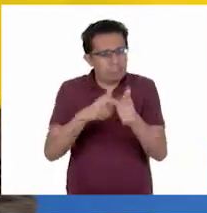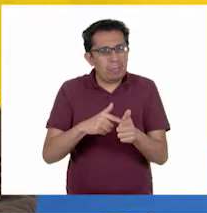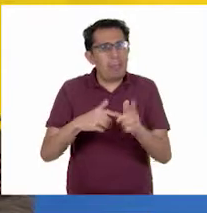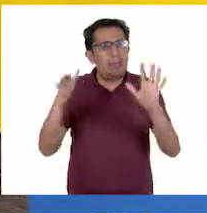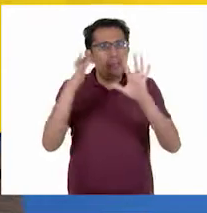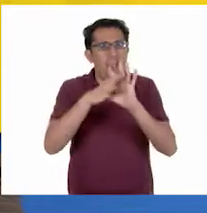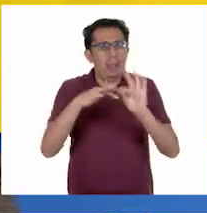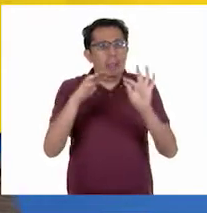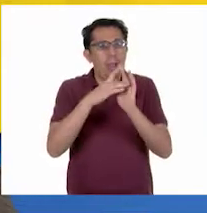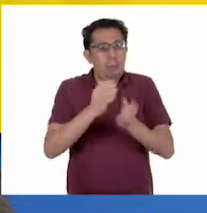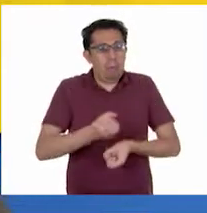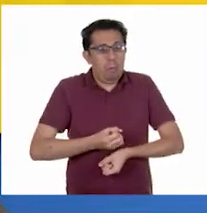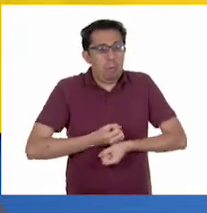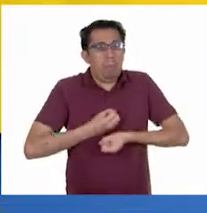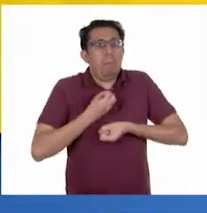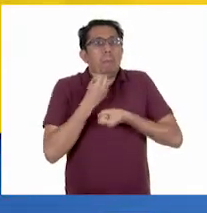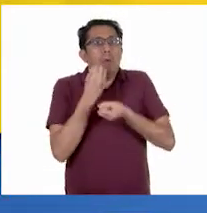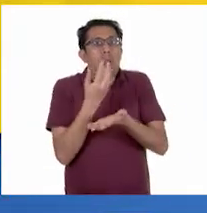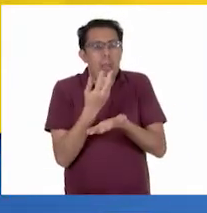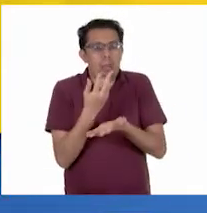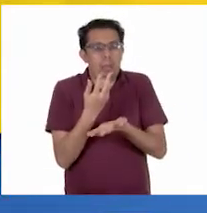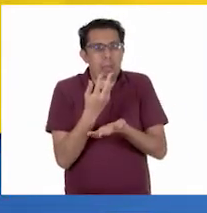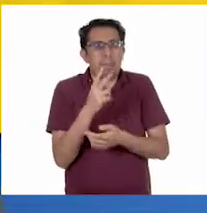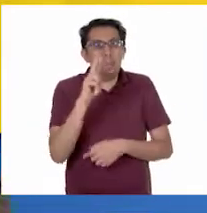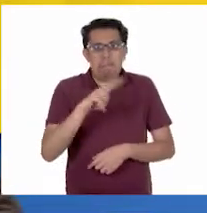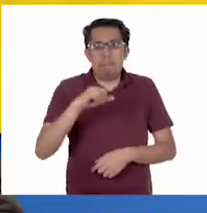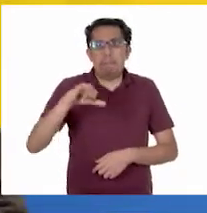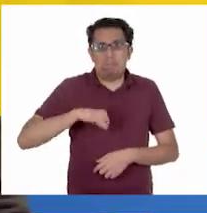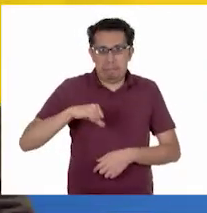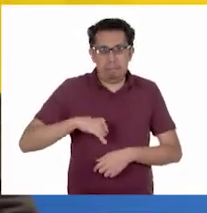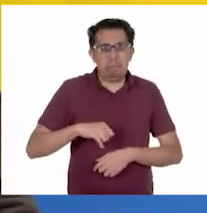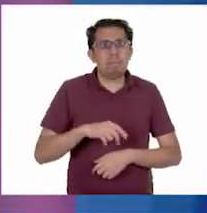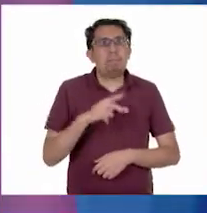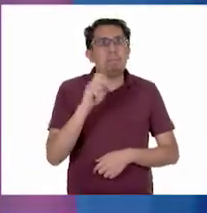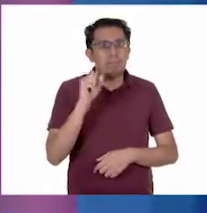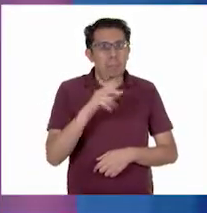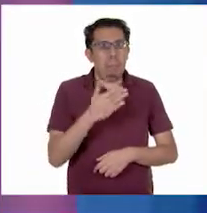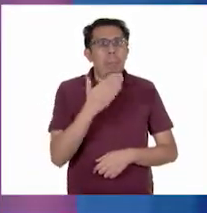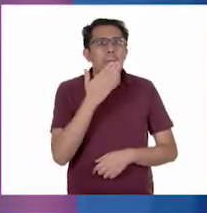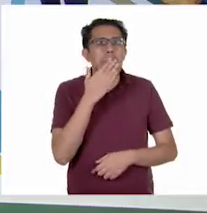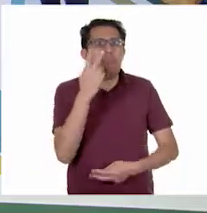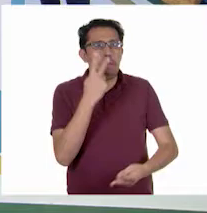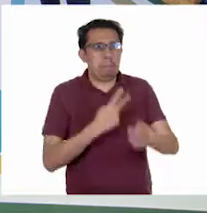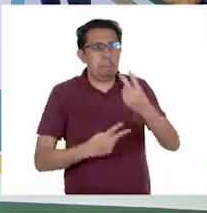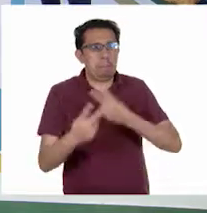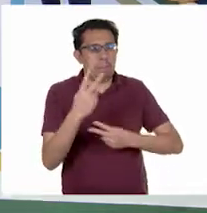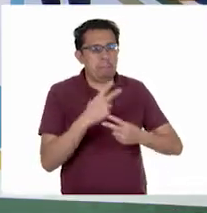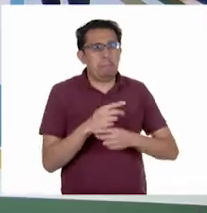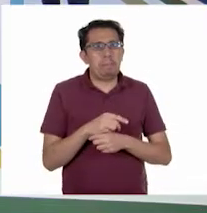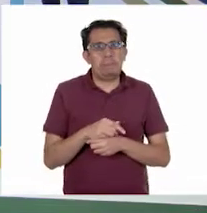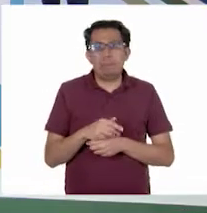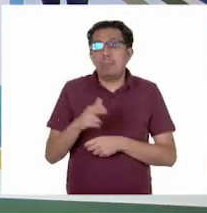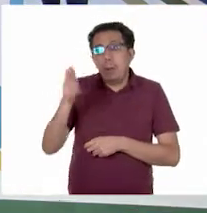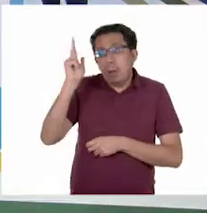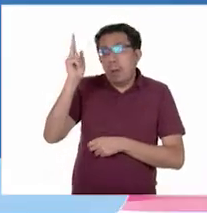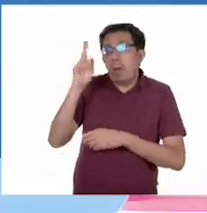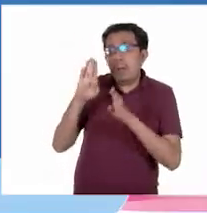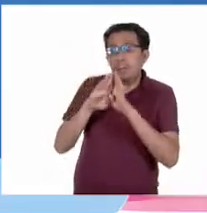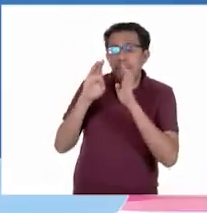su lenguaje. Súper interesante, vamos a verlo. Y también darle la bienvenida a nuestro querido Ton. Hola, hola, ¿cómo están?